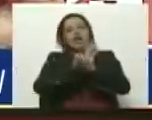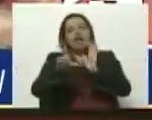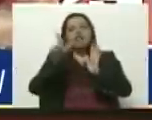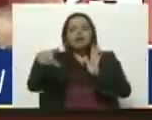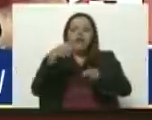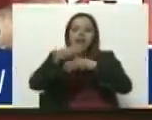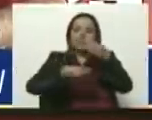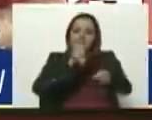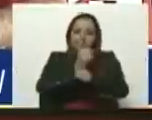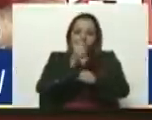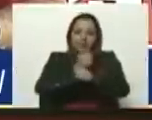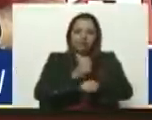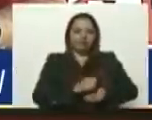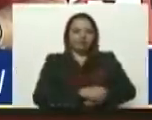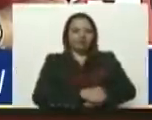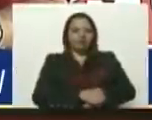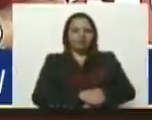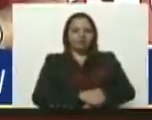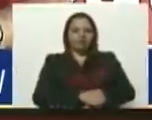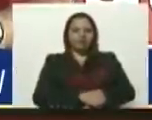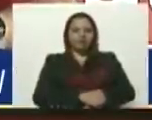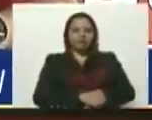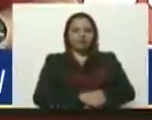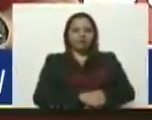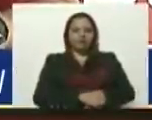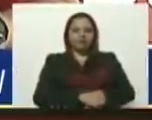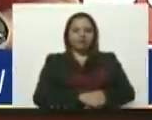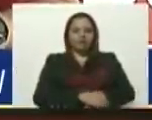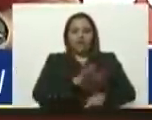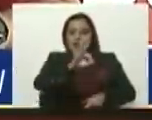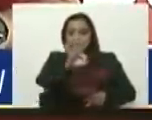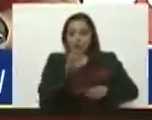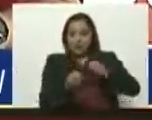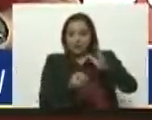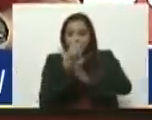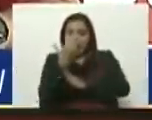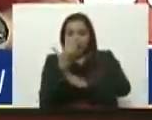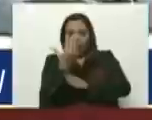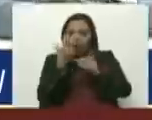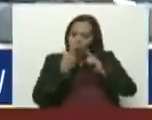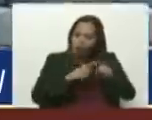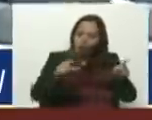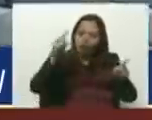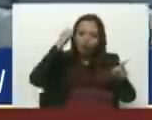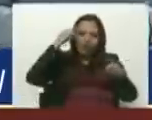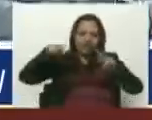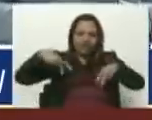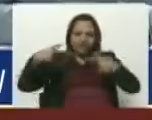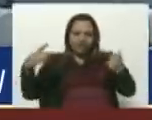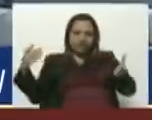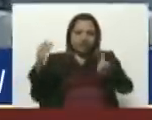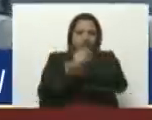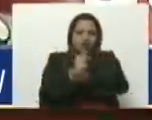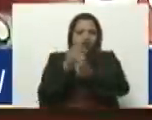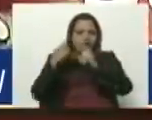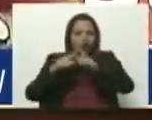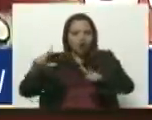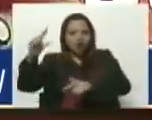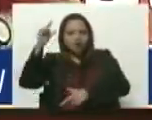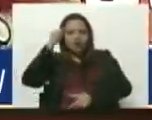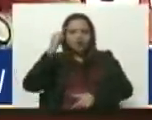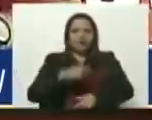entonces 3 d de mayo tras otro día de victoria otro día de